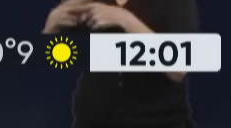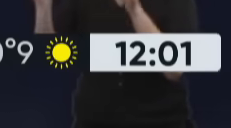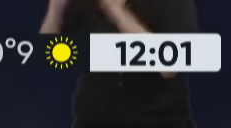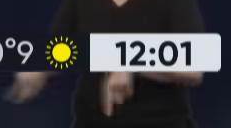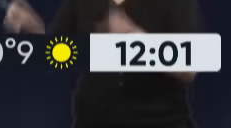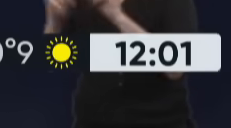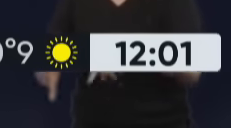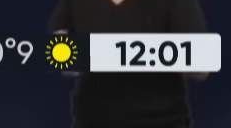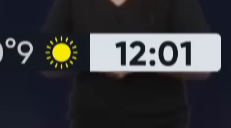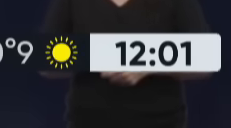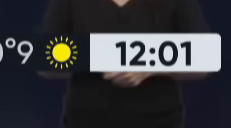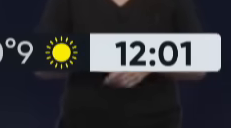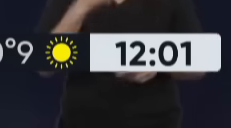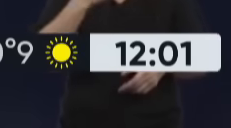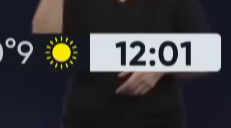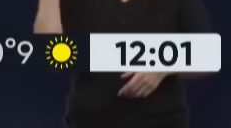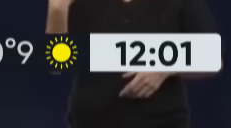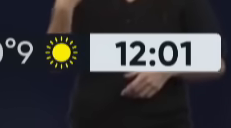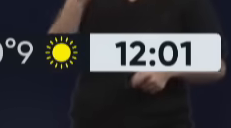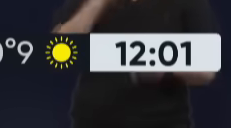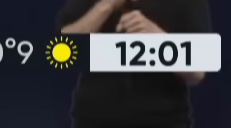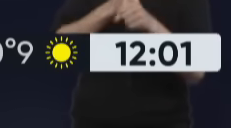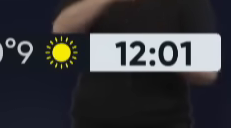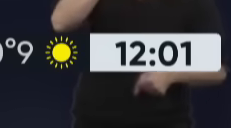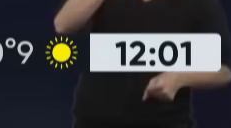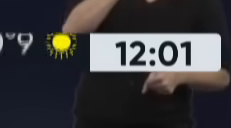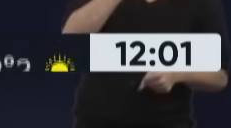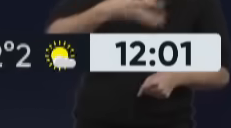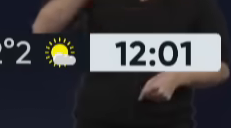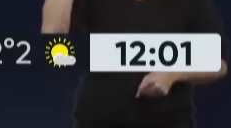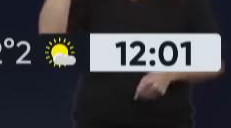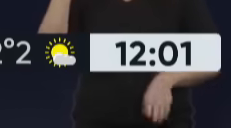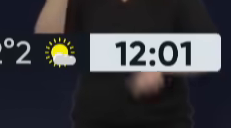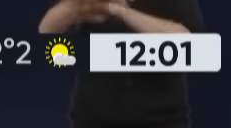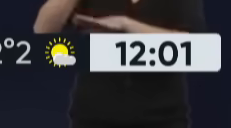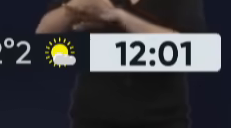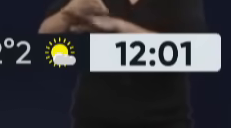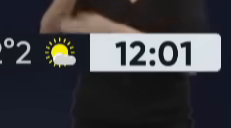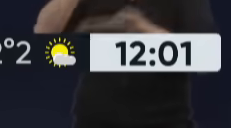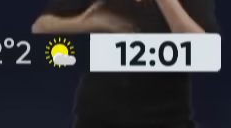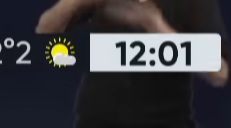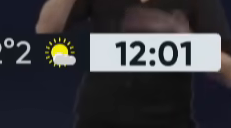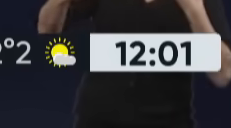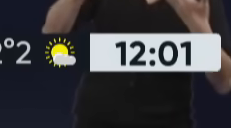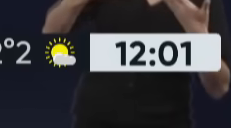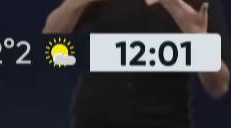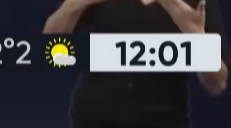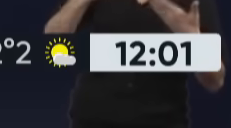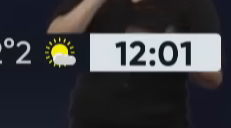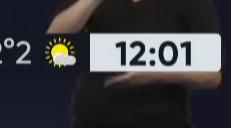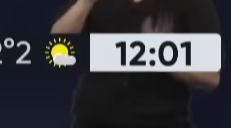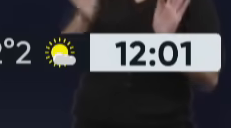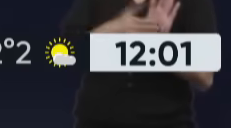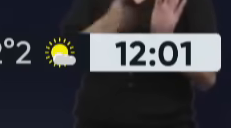cuando yo trabajaba en los medios, compartí un montón de mesas y ha mentido incluso con cuestiones que pasaban en